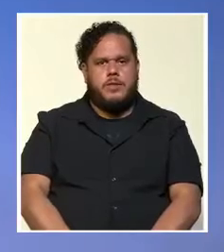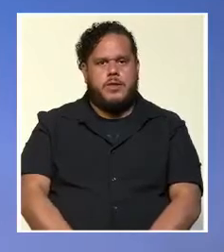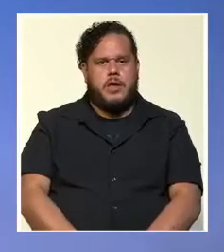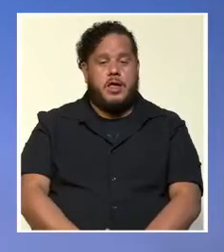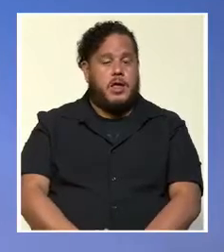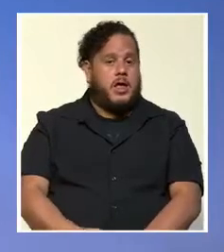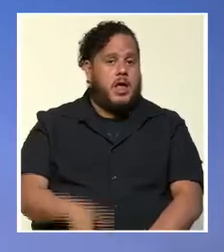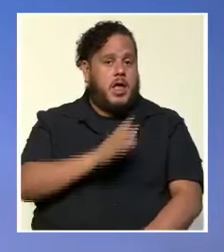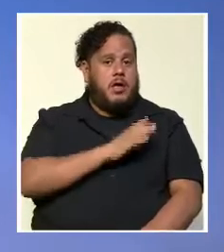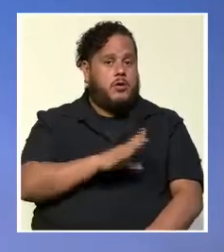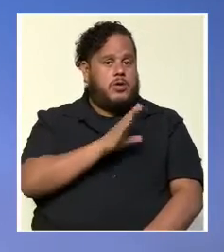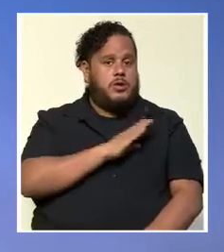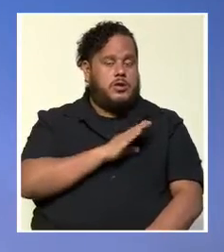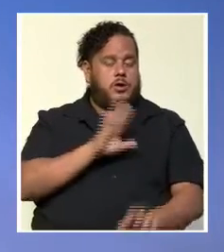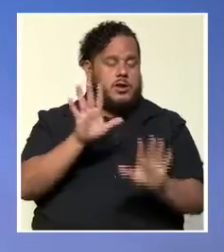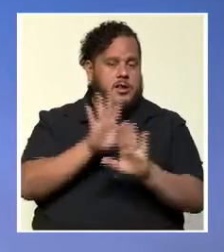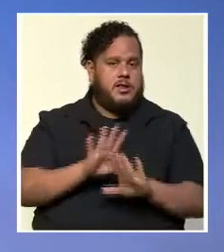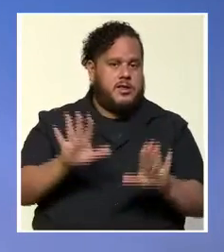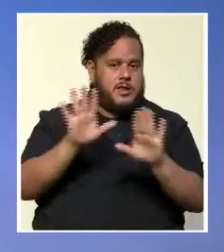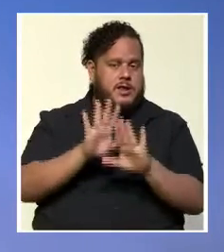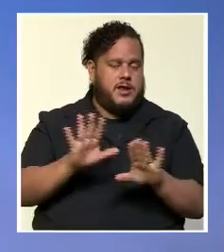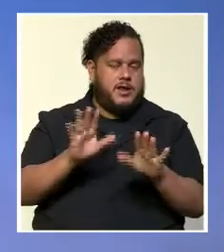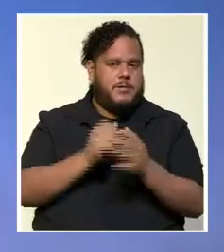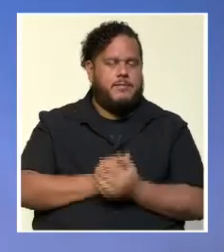Condiciones del clima.